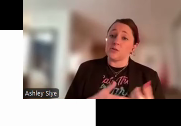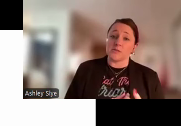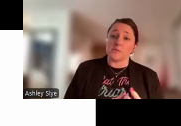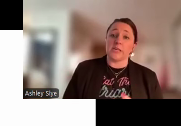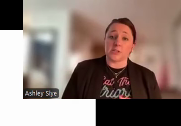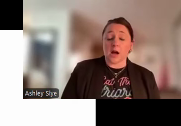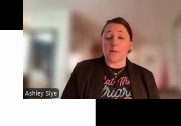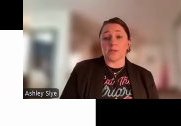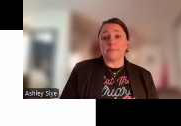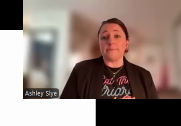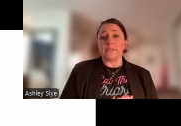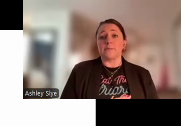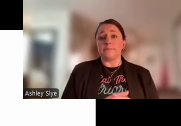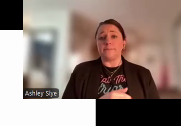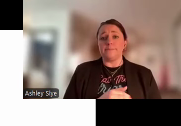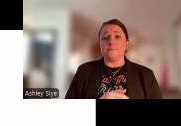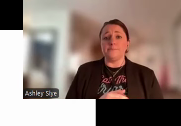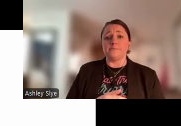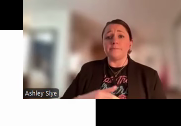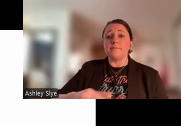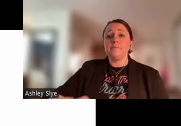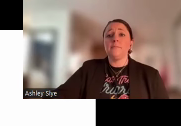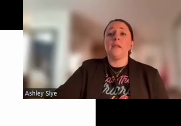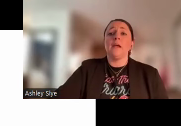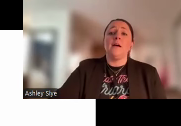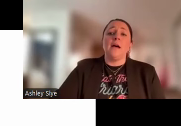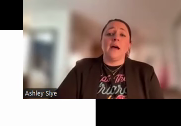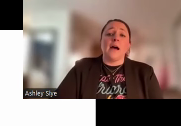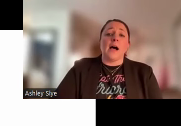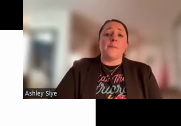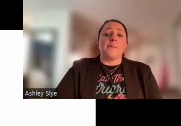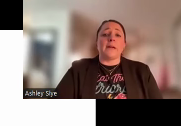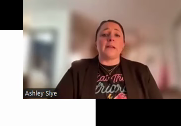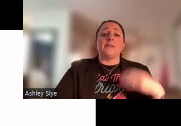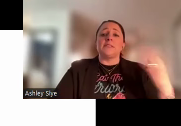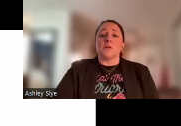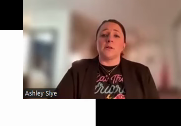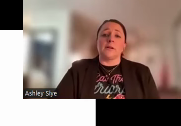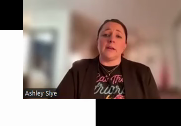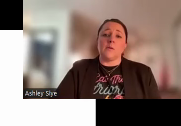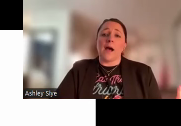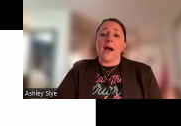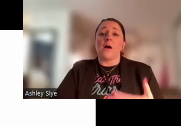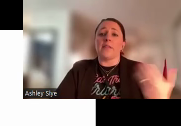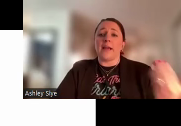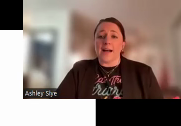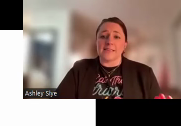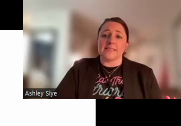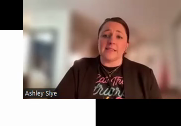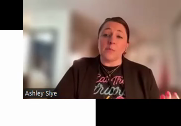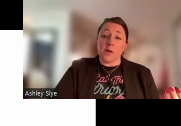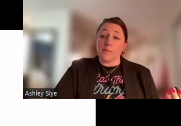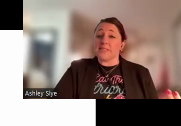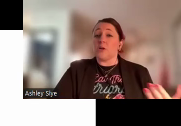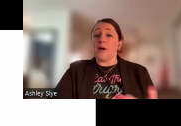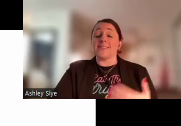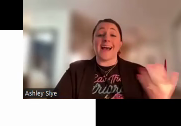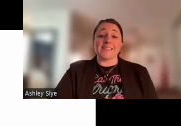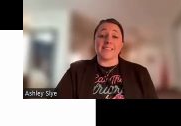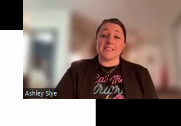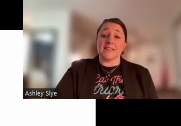aumentado mucho, sobre todo cuando existen opciones limitadas de transporte. Consideren